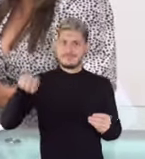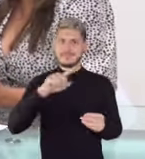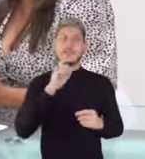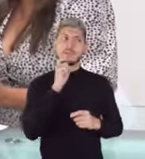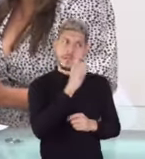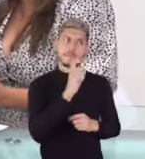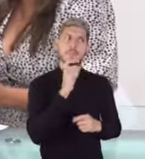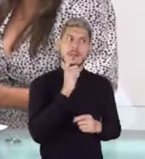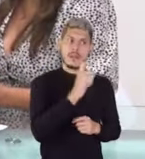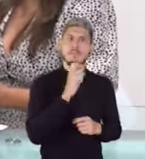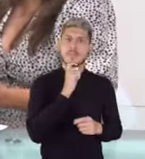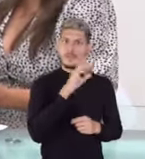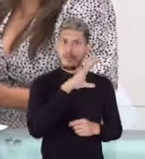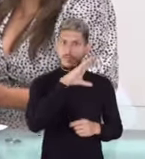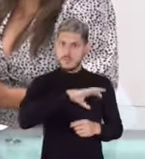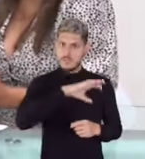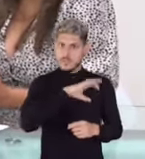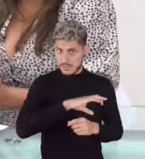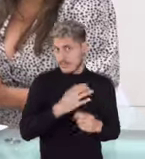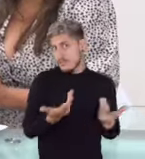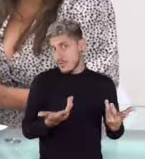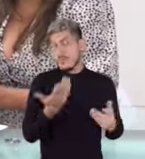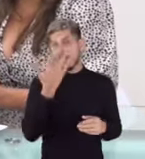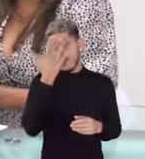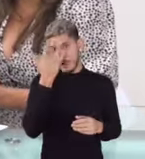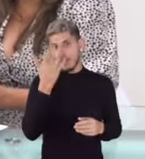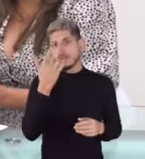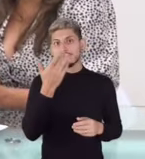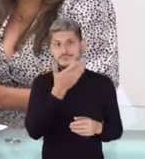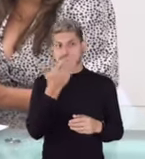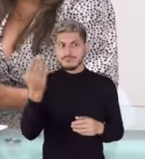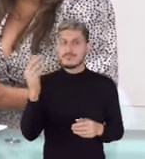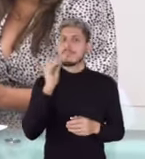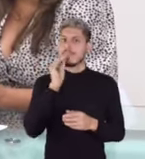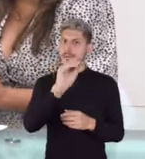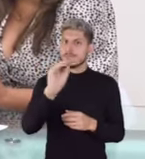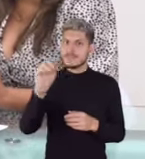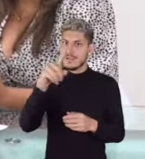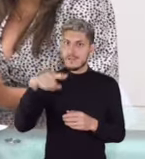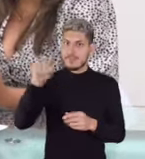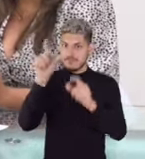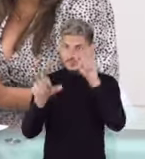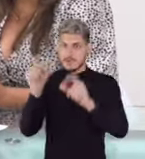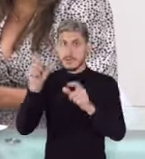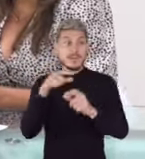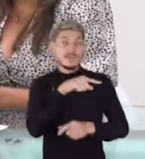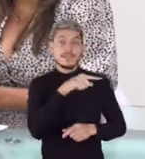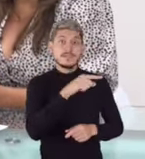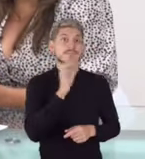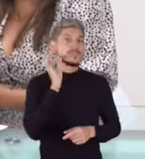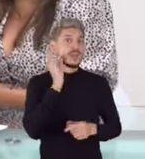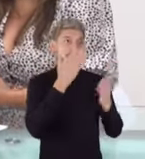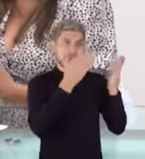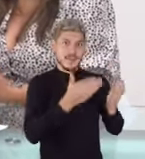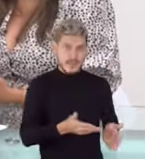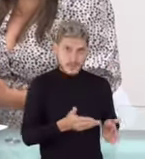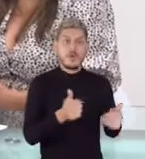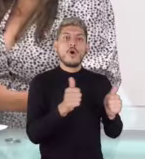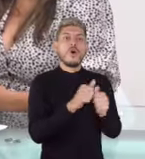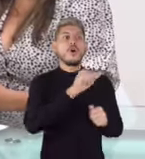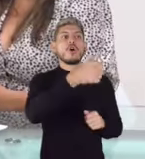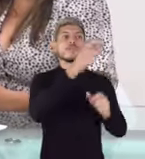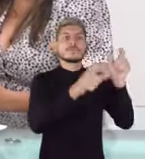han interpuesto? Porque no está de más señalarle a la ciudadanía que Estefanía, junto a otros vecinos y vecinas, vienen